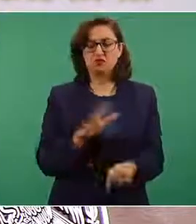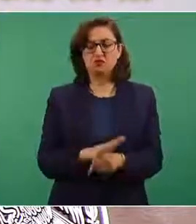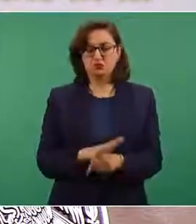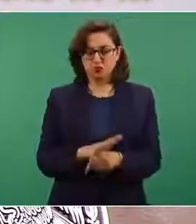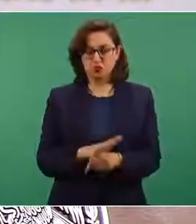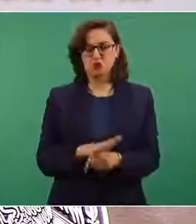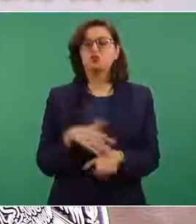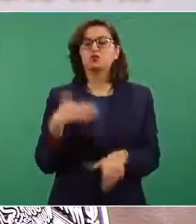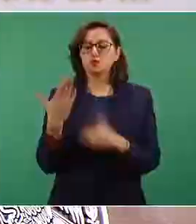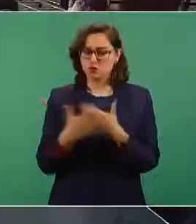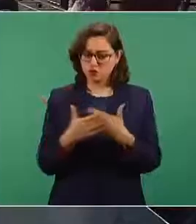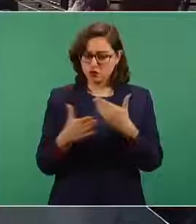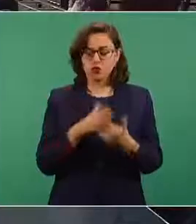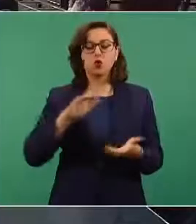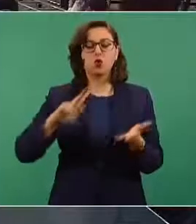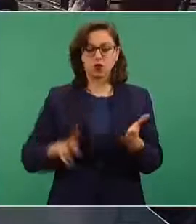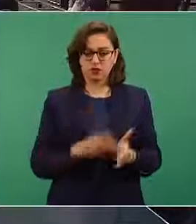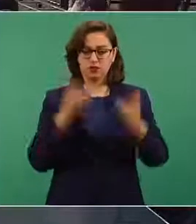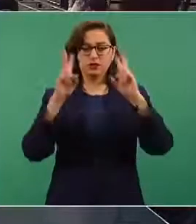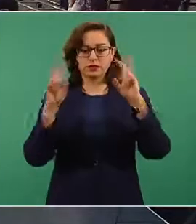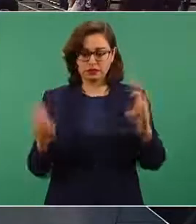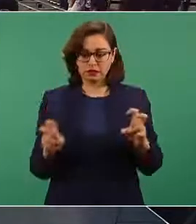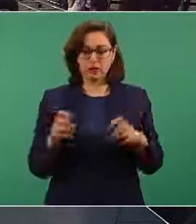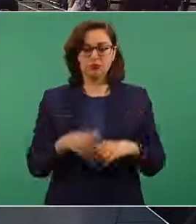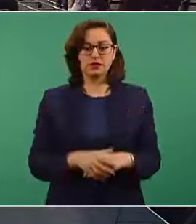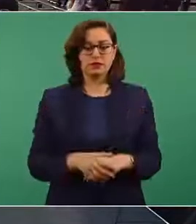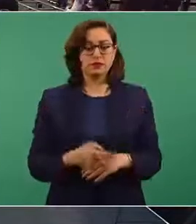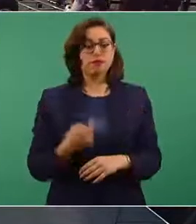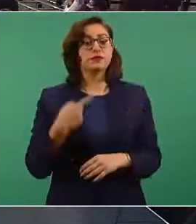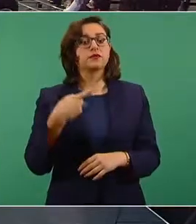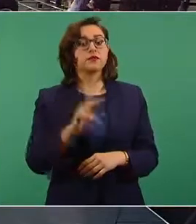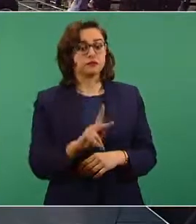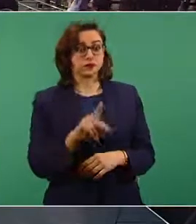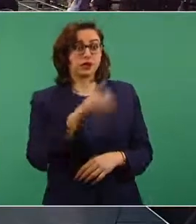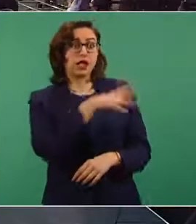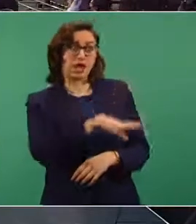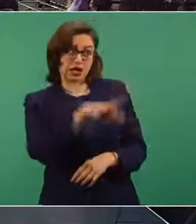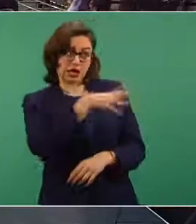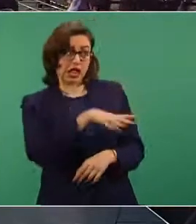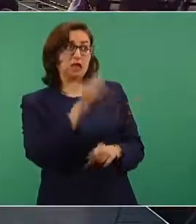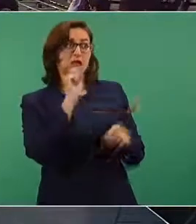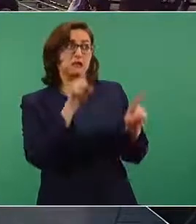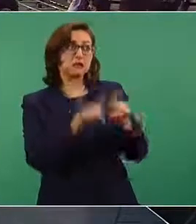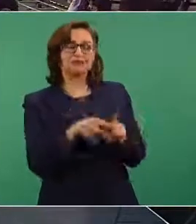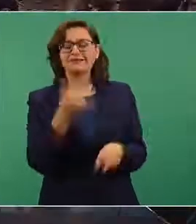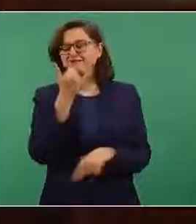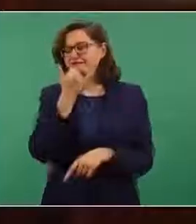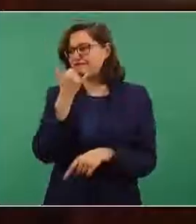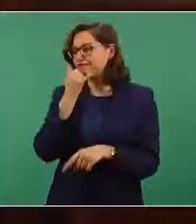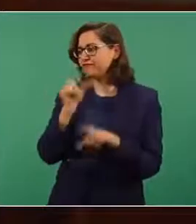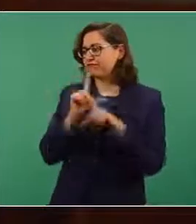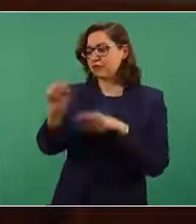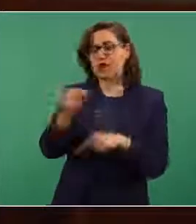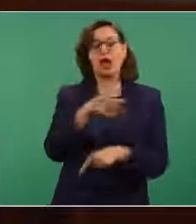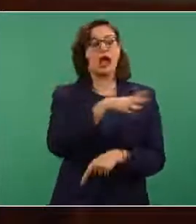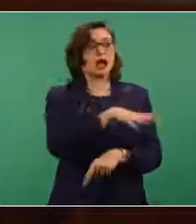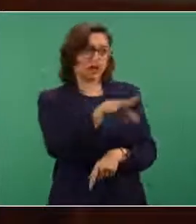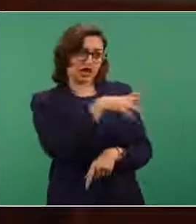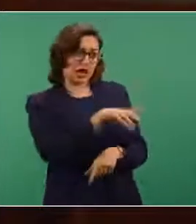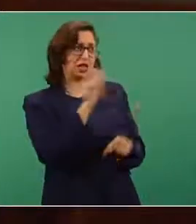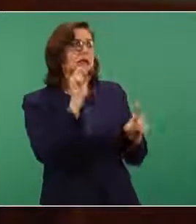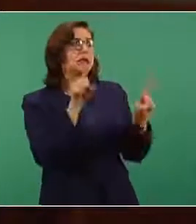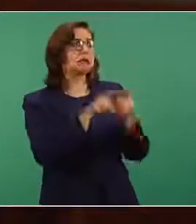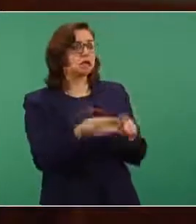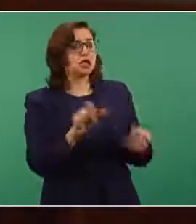regresamos de nuevo al tema. Pero Pues, ahí también me el tengo que general, ir, presidente. me tengo que ir. Ahí el general también que diga el otro muchachito